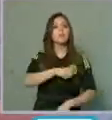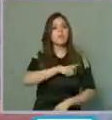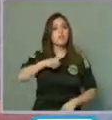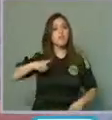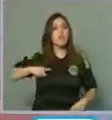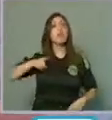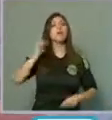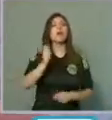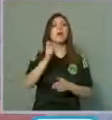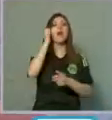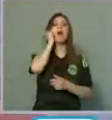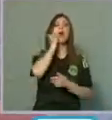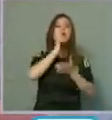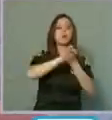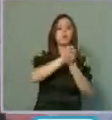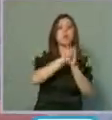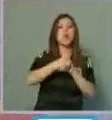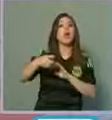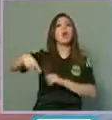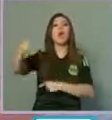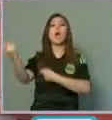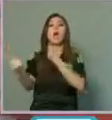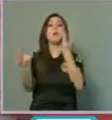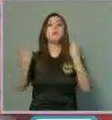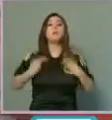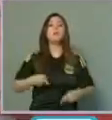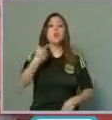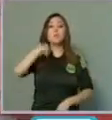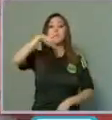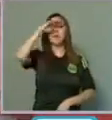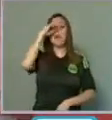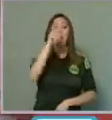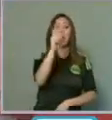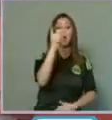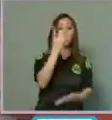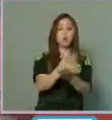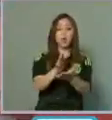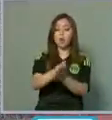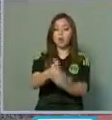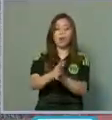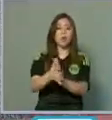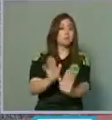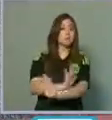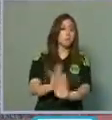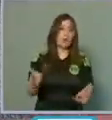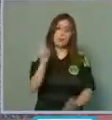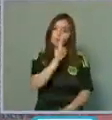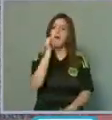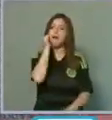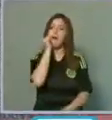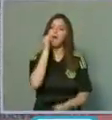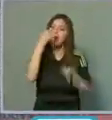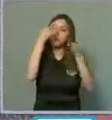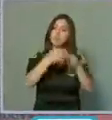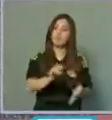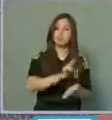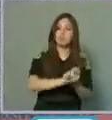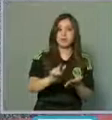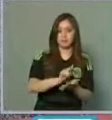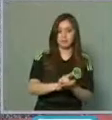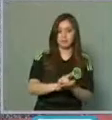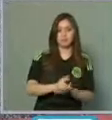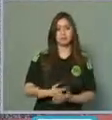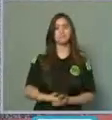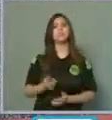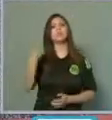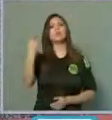el agüita, mucha gente agarra y se echa agüita y salió. Eso no es un buen lavado de manos, ¿no? Ok. Oye, bueno, ya hablamos acerca de las latas y como bien decía Andrés y